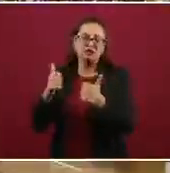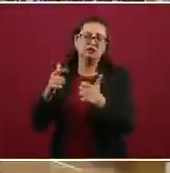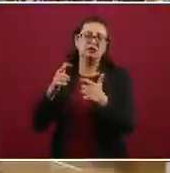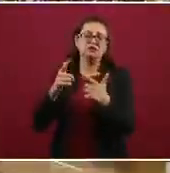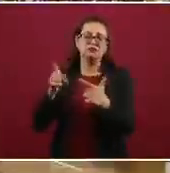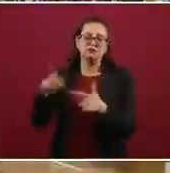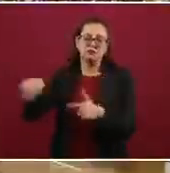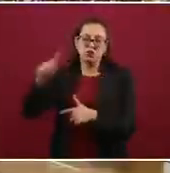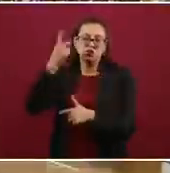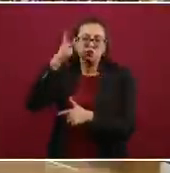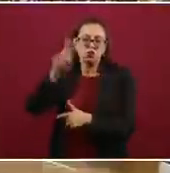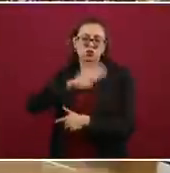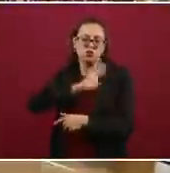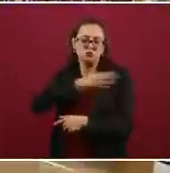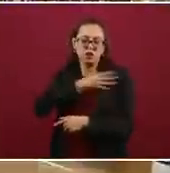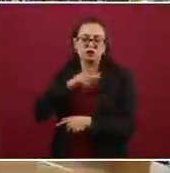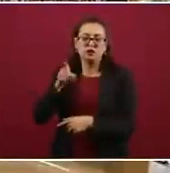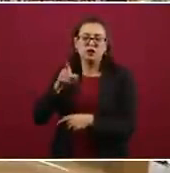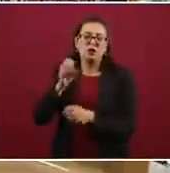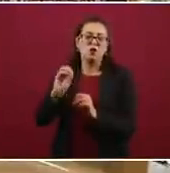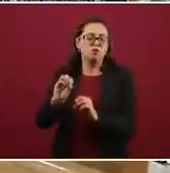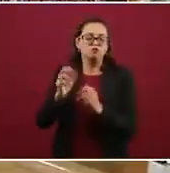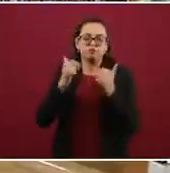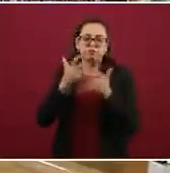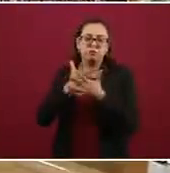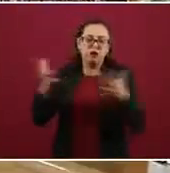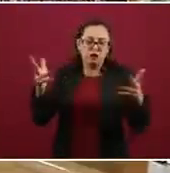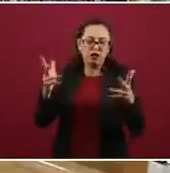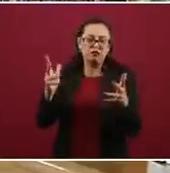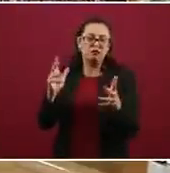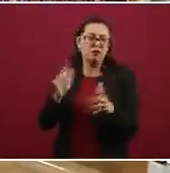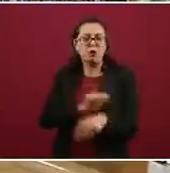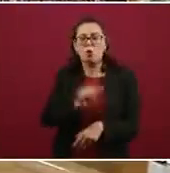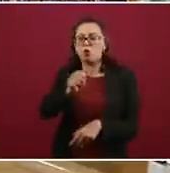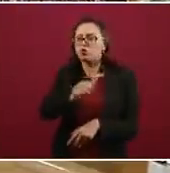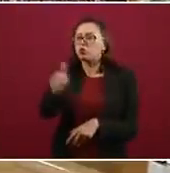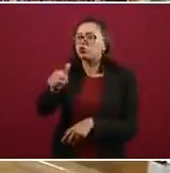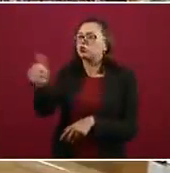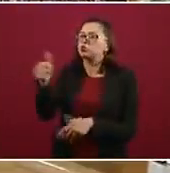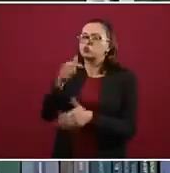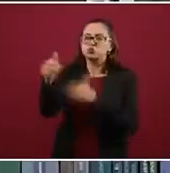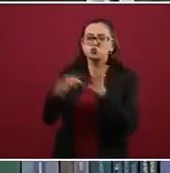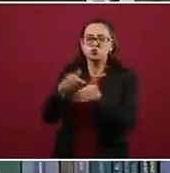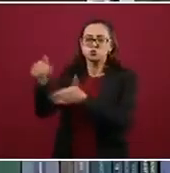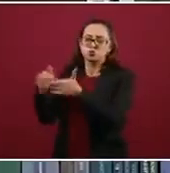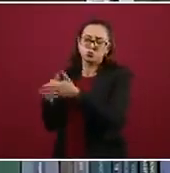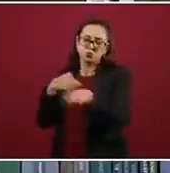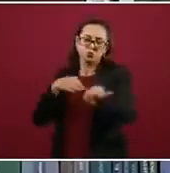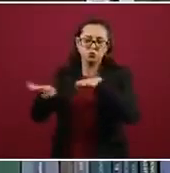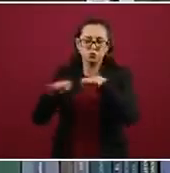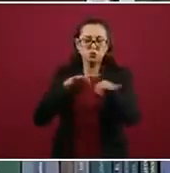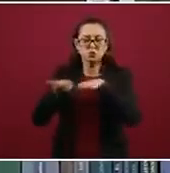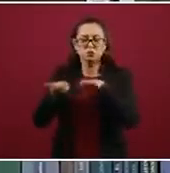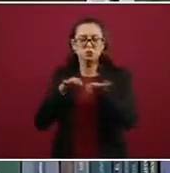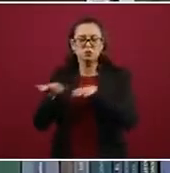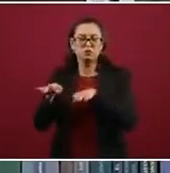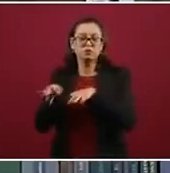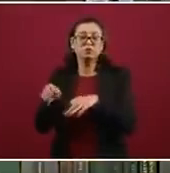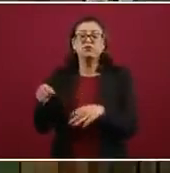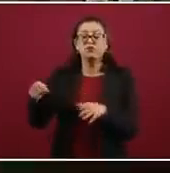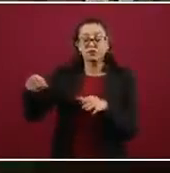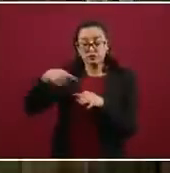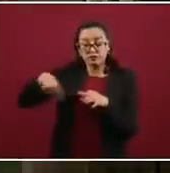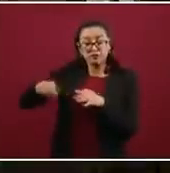de españoles, o en ranchos, o en otro tipo de lugares. Y eran estas